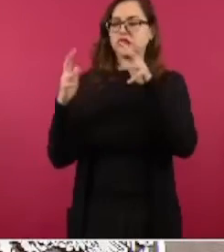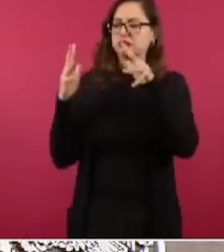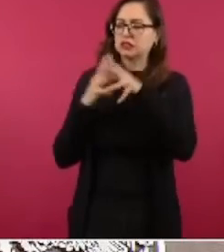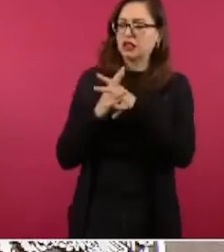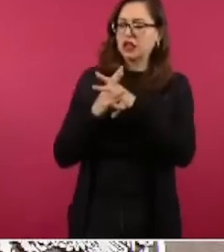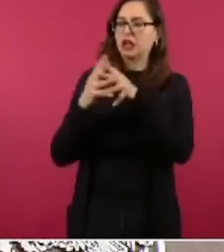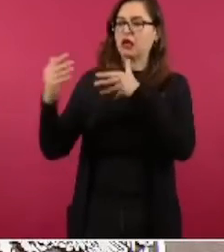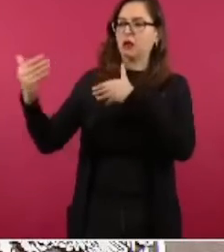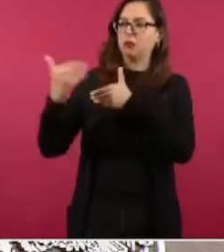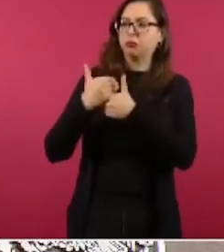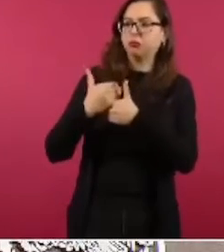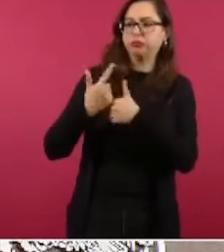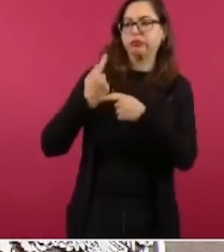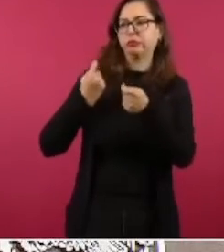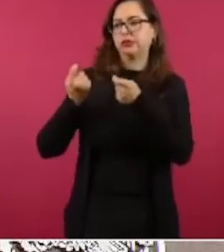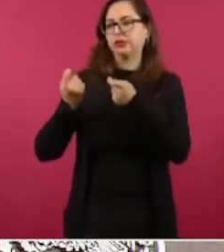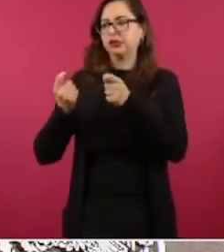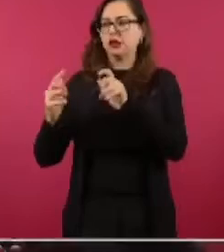pero